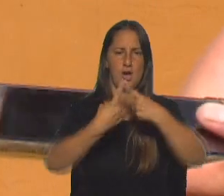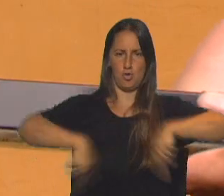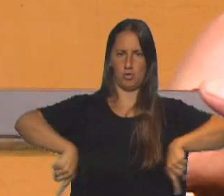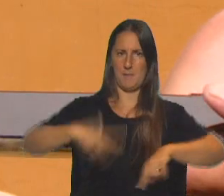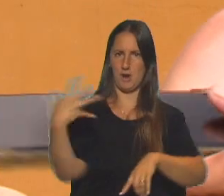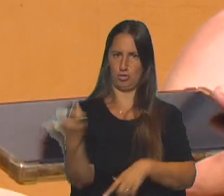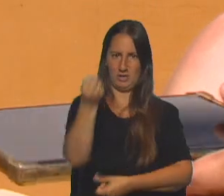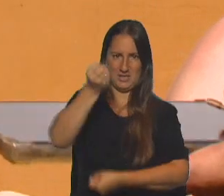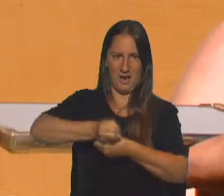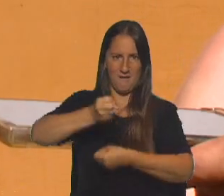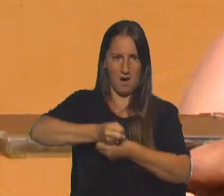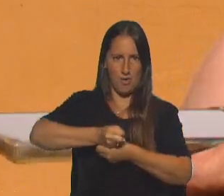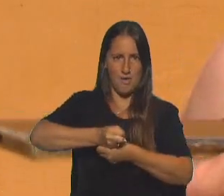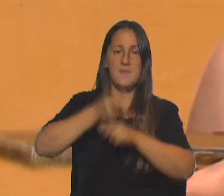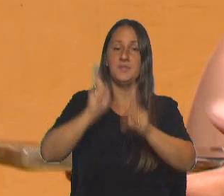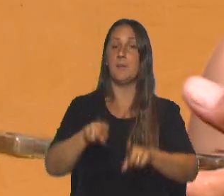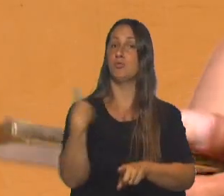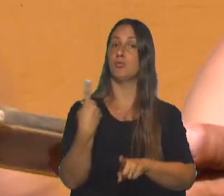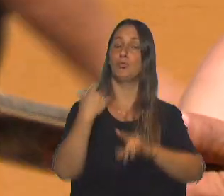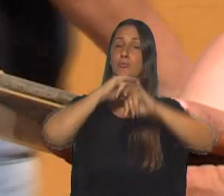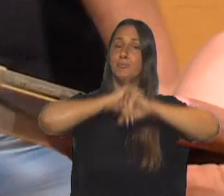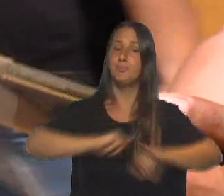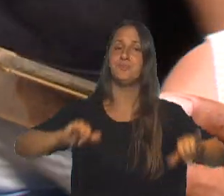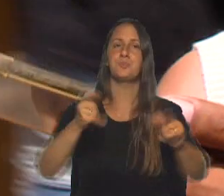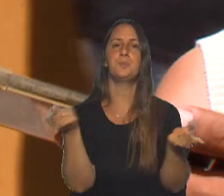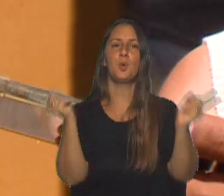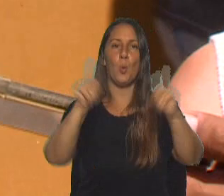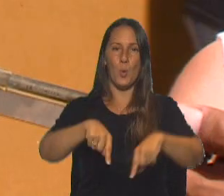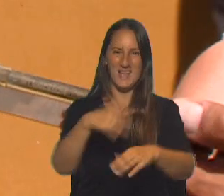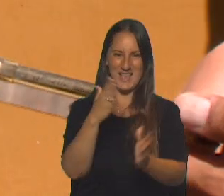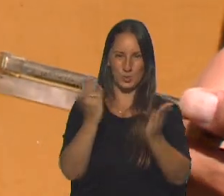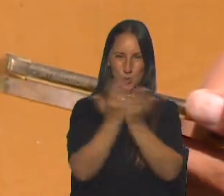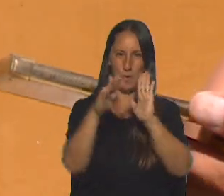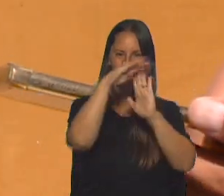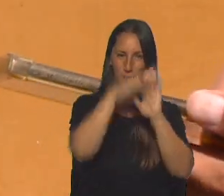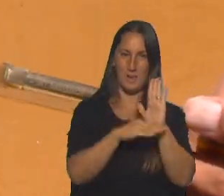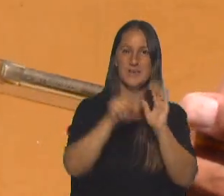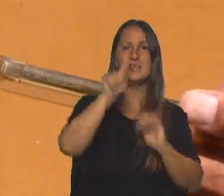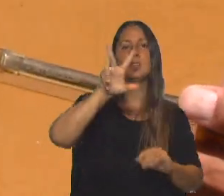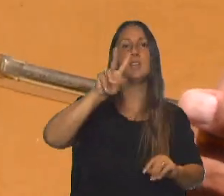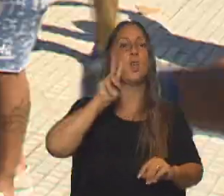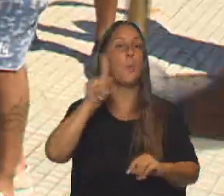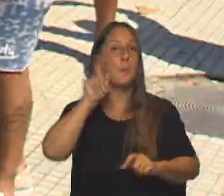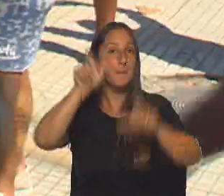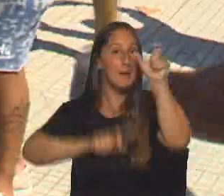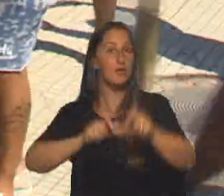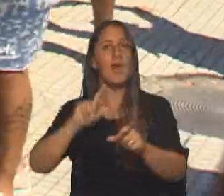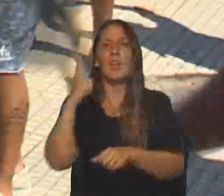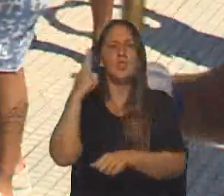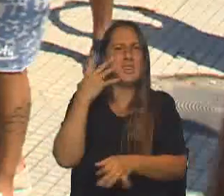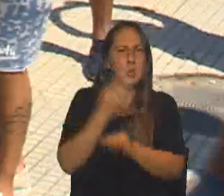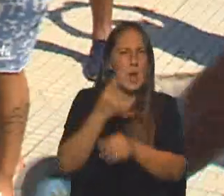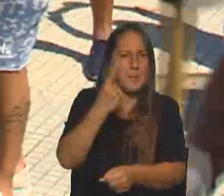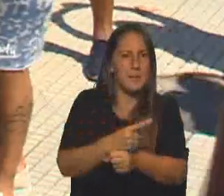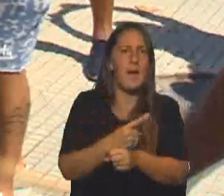búsqueda del trabajo y que además hemos lanzado, volver a estudiar, porque entendemos que los 132.000 hombres y mujeres del potencial que no tienen primaria y